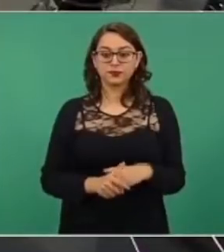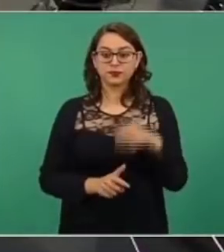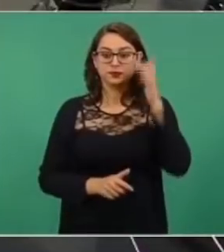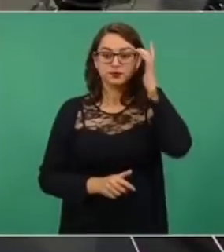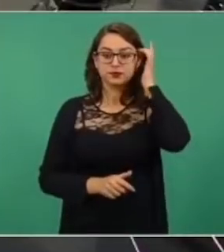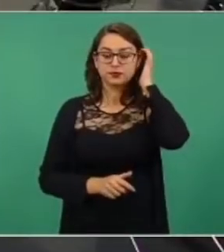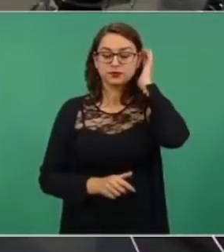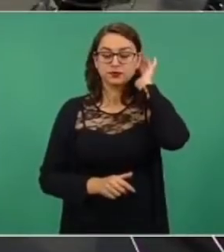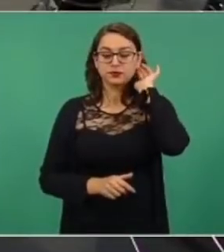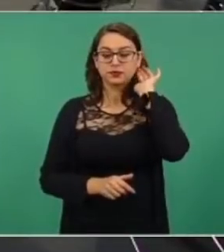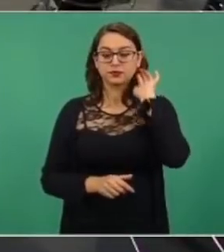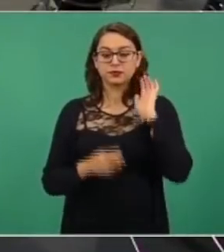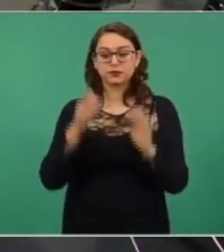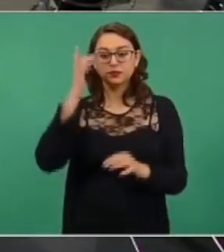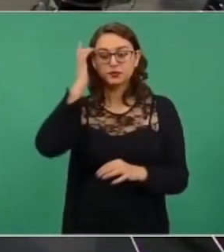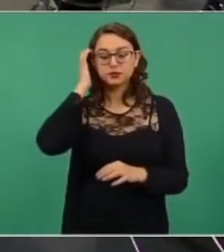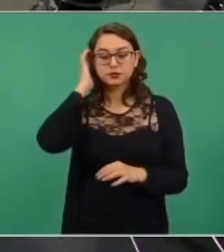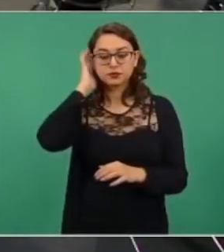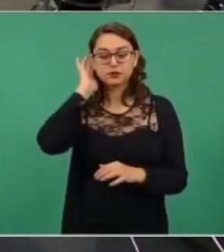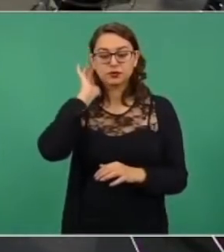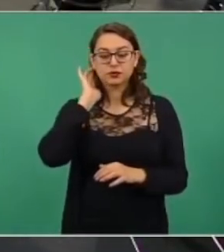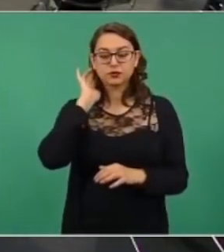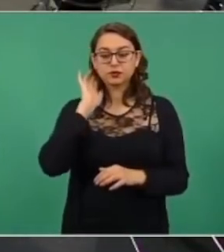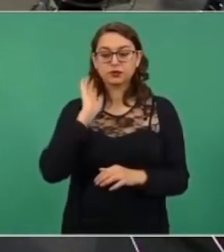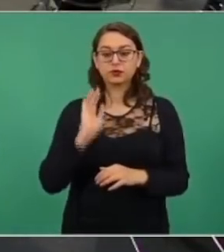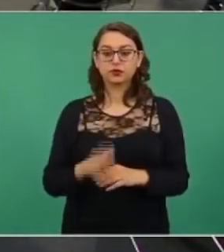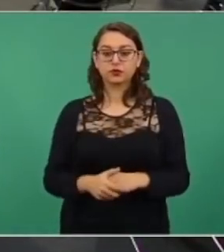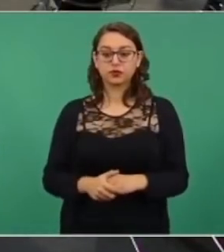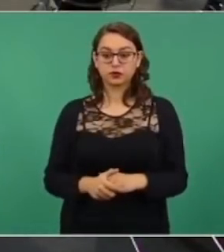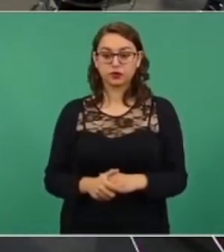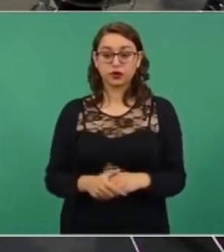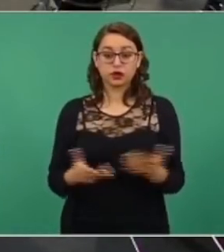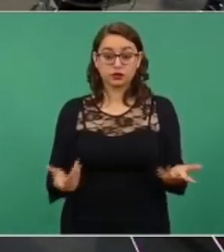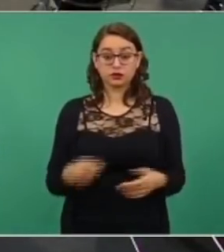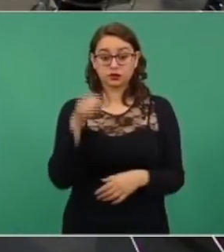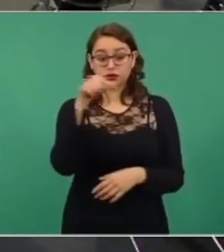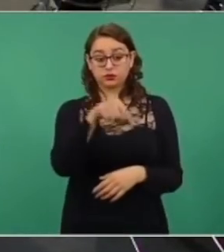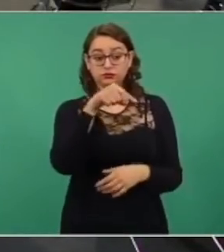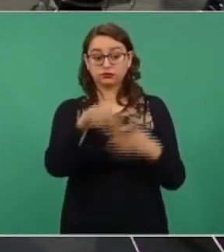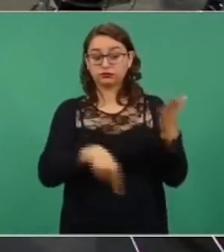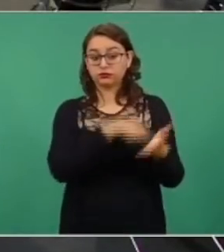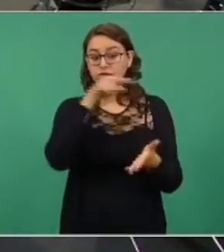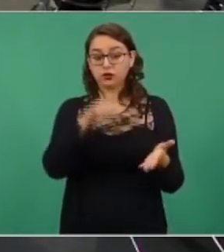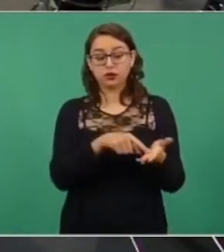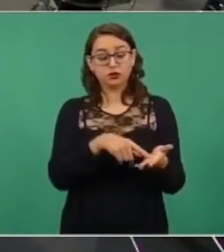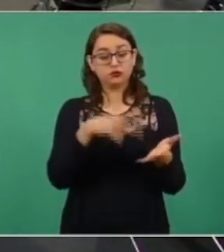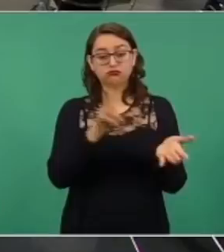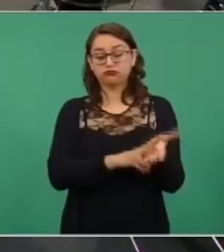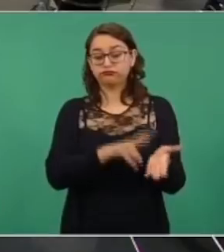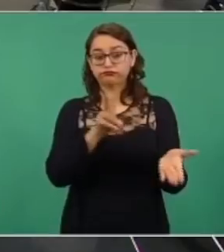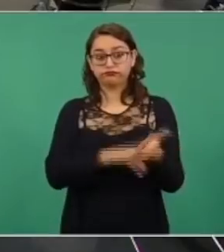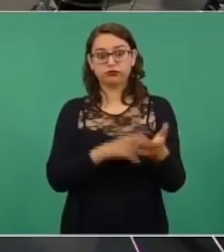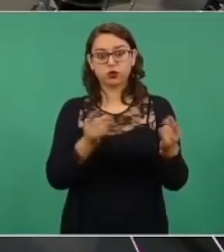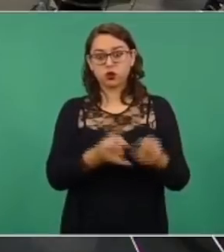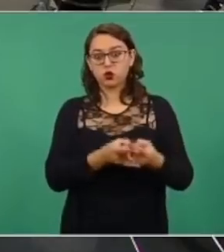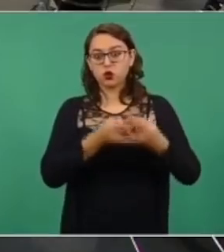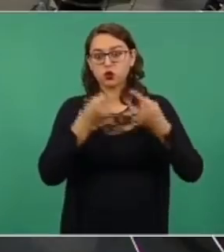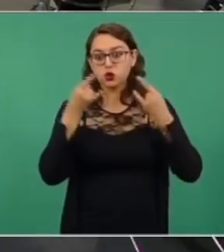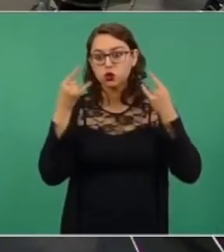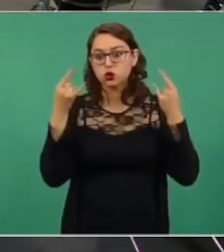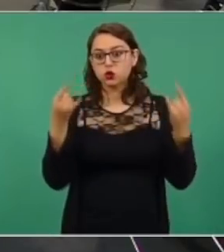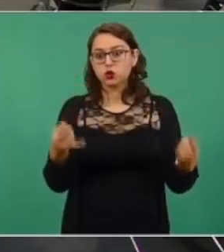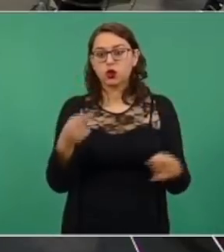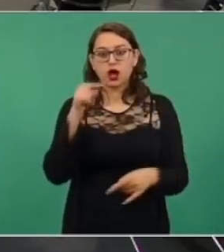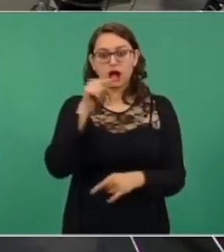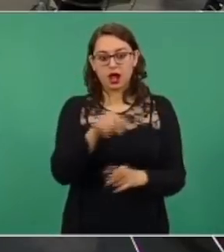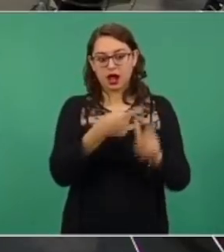Sí, pues Poza Rica es un lugar histórico, ahí comenzó